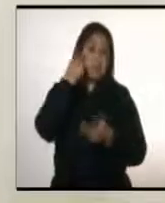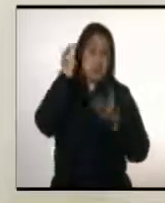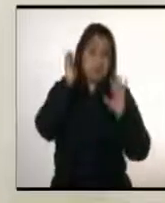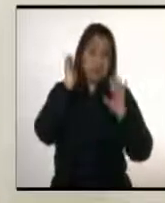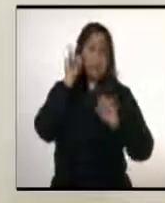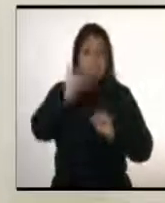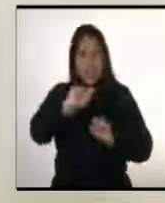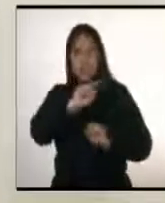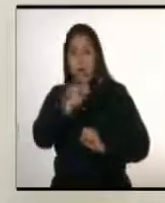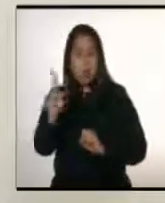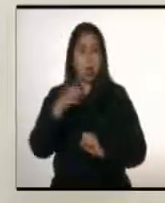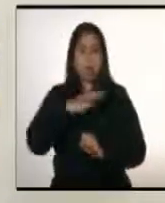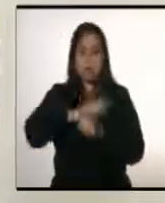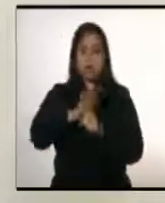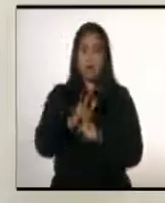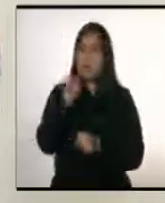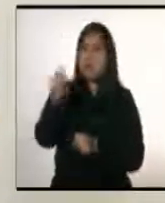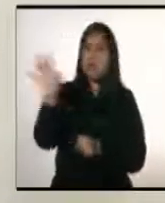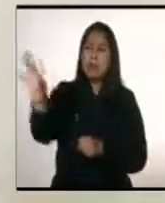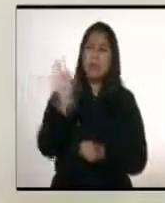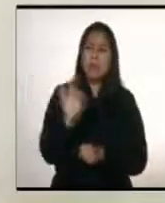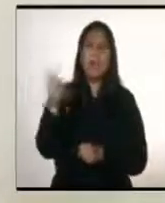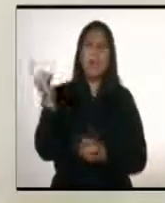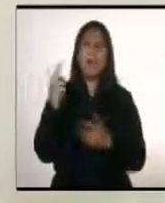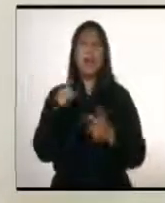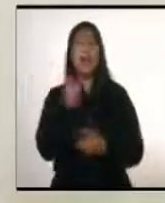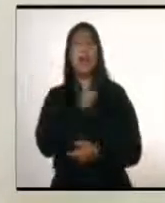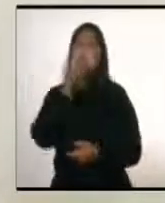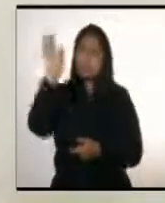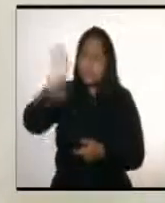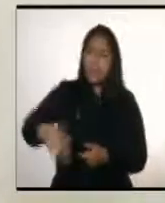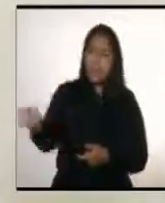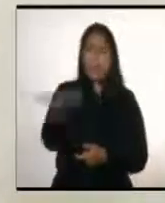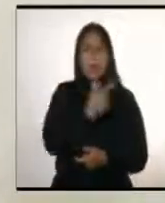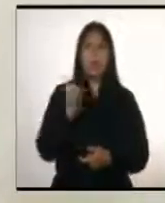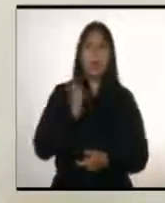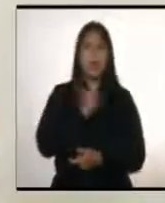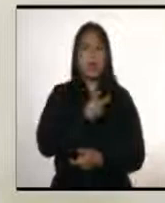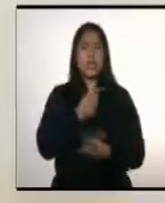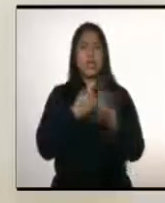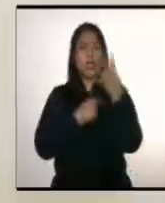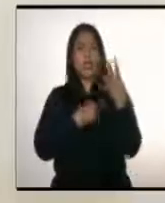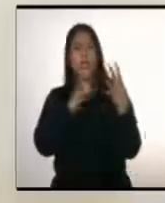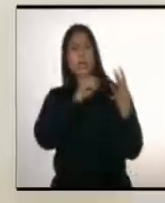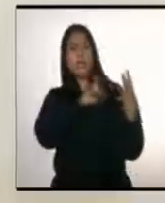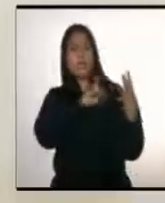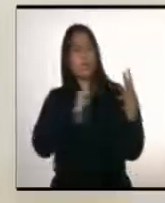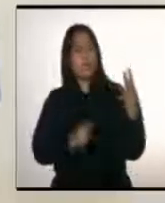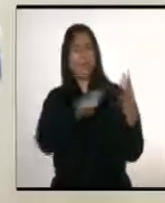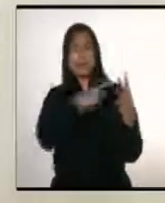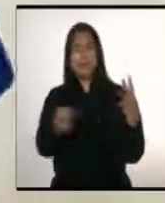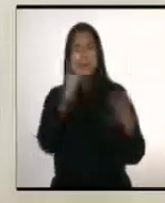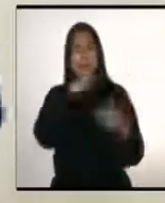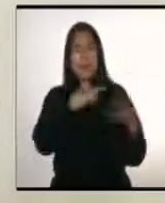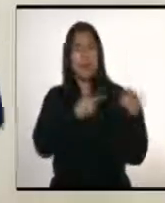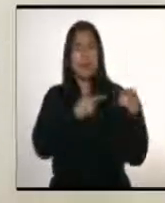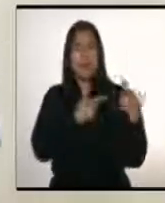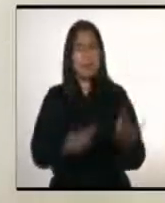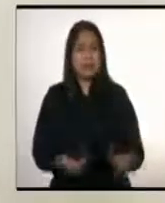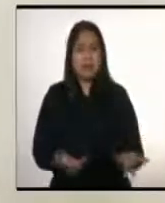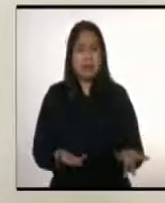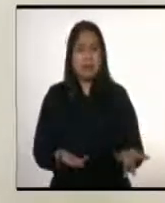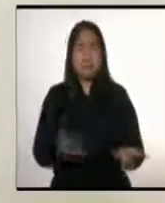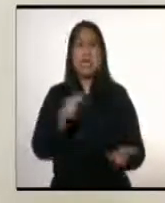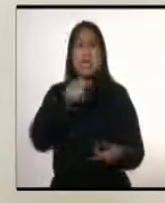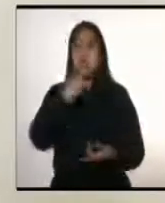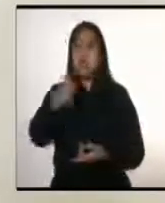enfermedad, la estaban pretendiendo citar al Congreso de la República cuatro diputados totalmente irresponsables, y yo di la orden de que no